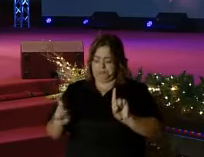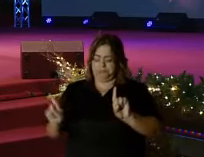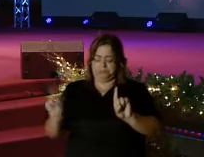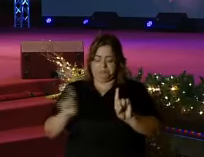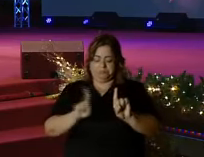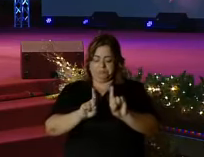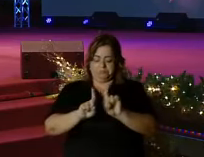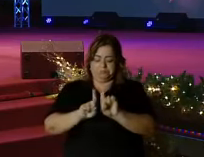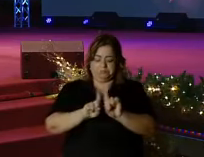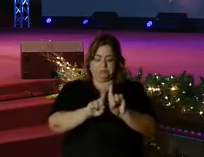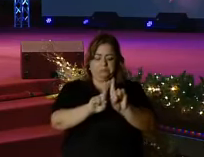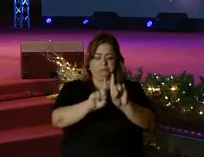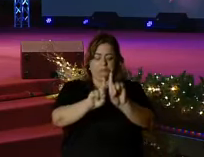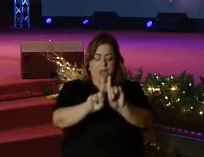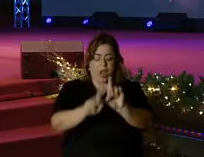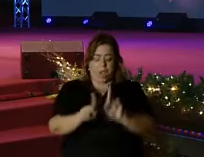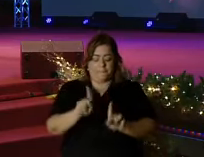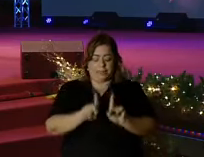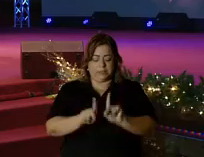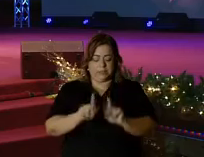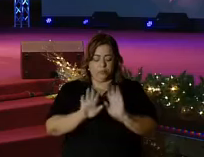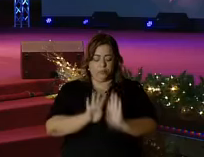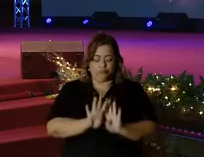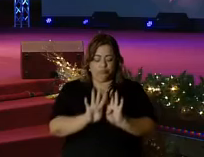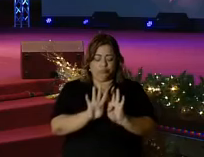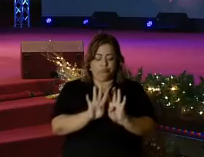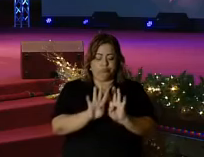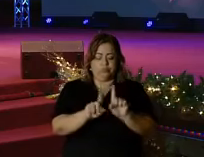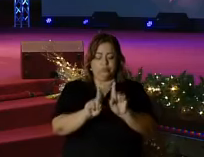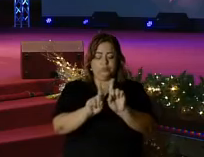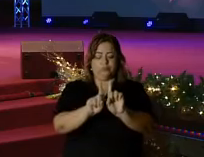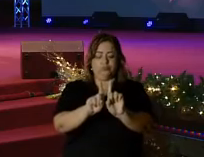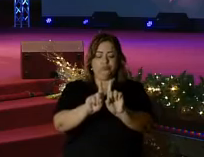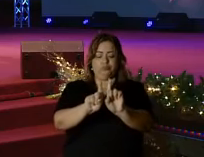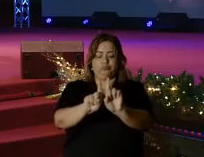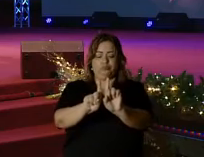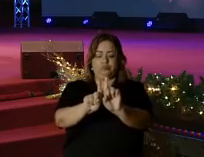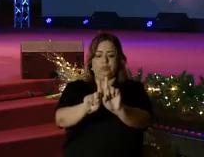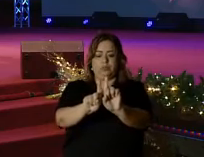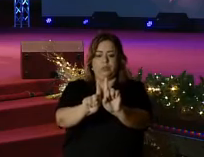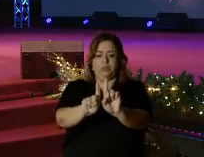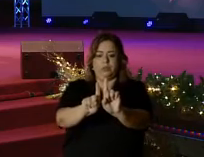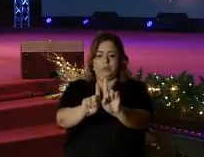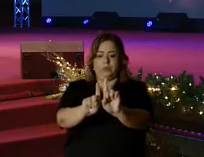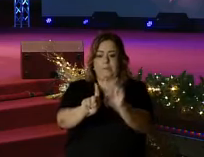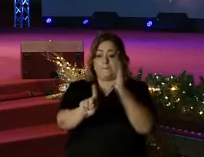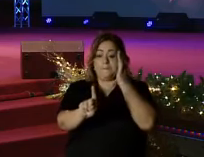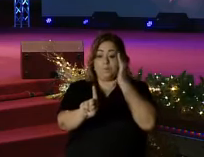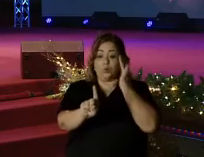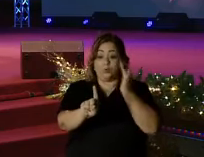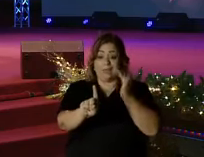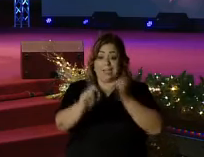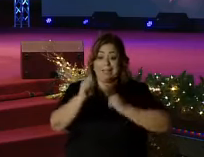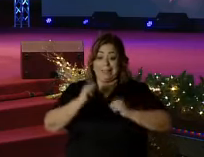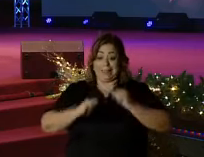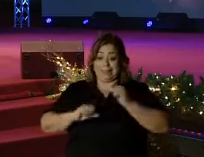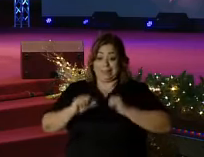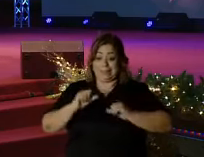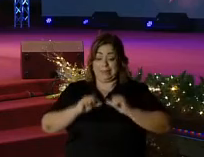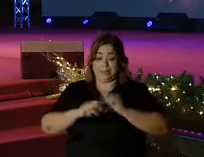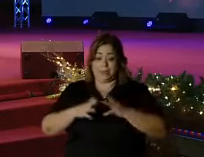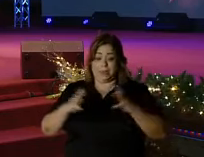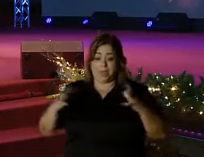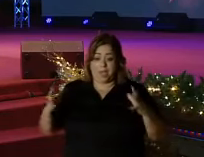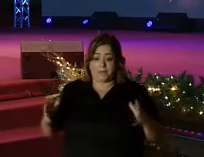la multitud también. Y todo el mundo le apretaba y le seguía. Aquello era todo un acontecimiento. Pero dice la Biblia